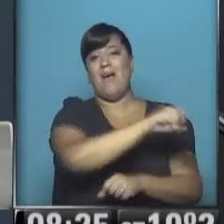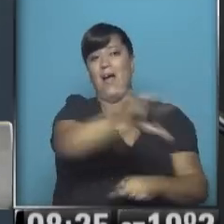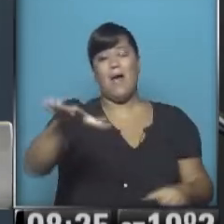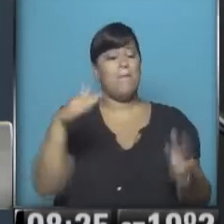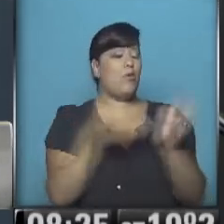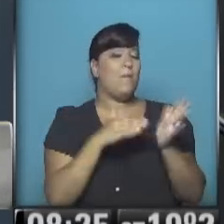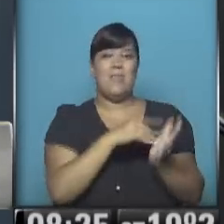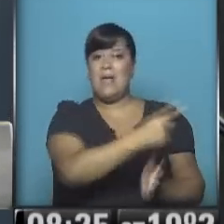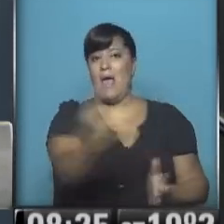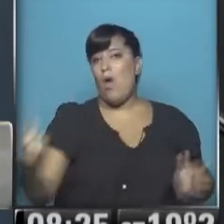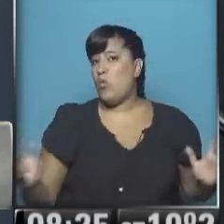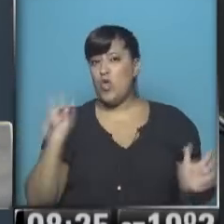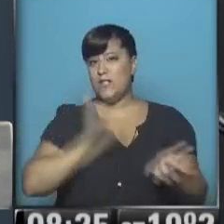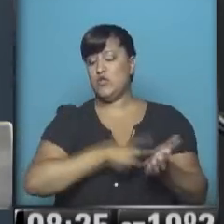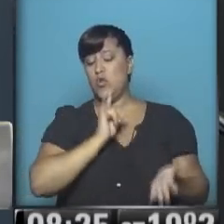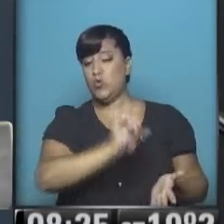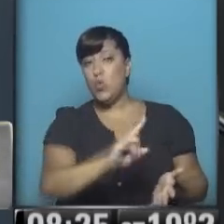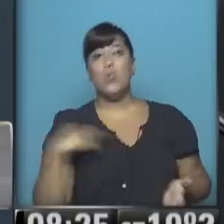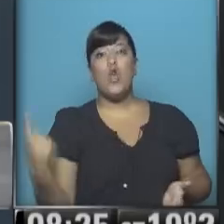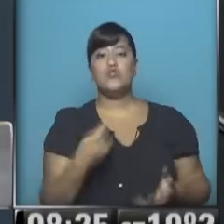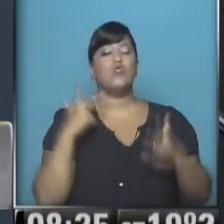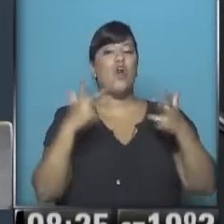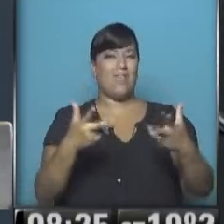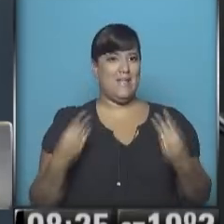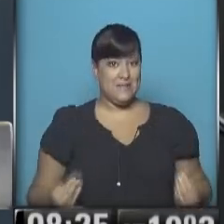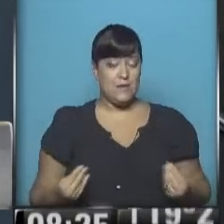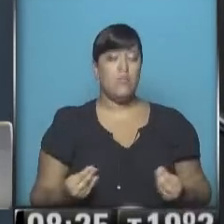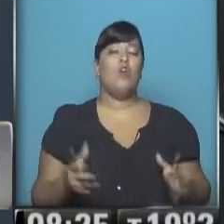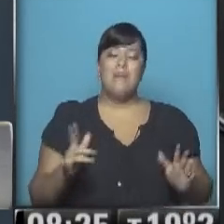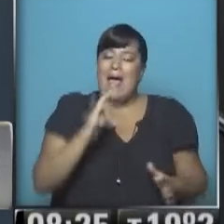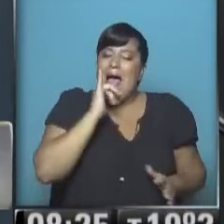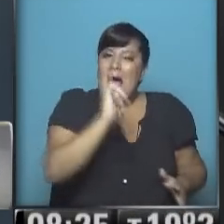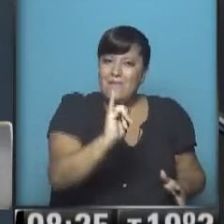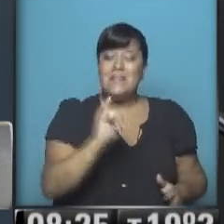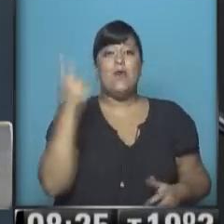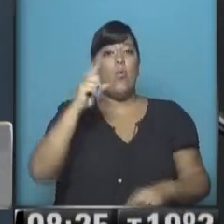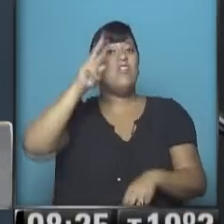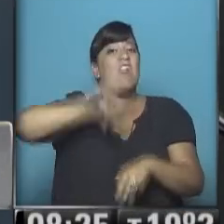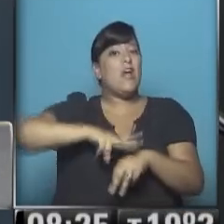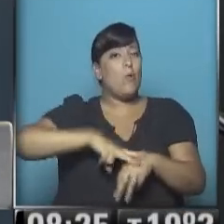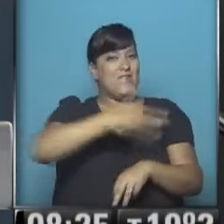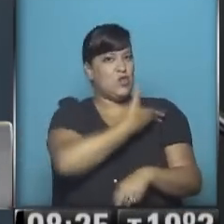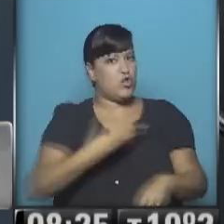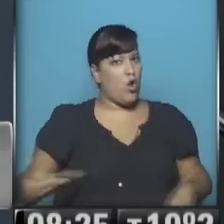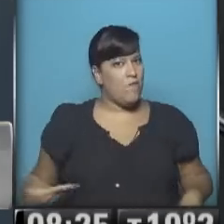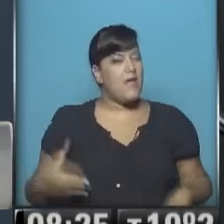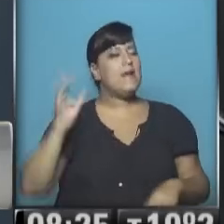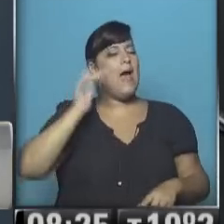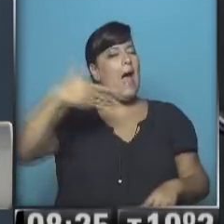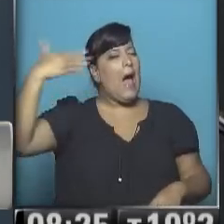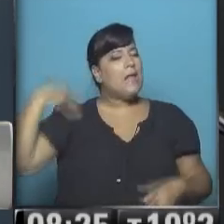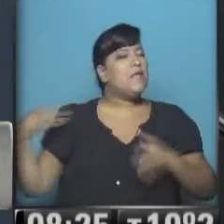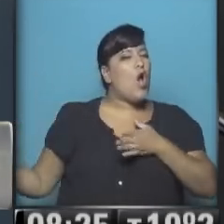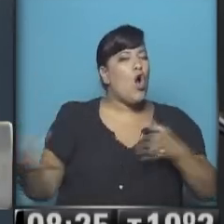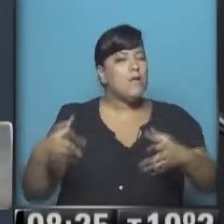productor lo que sí nosotros advertimos es que cuando las recomendaciones del gobierno estaban bien orientadas